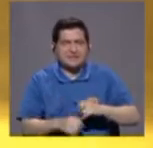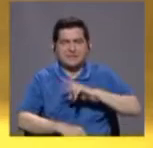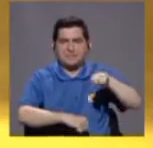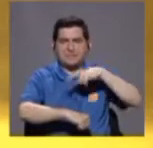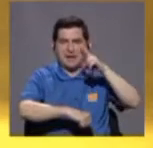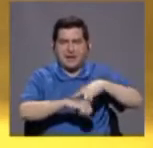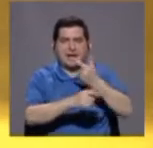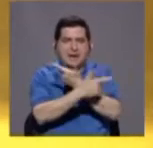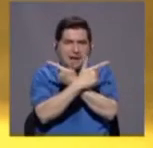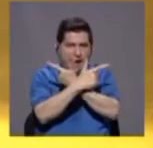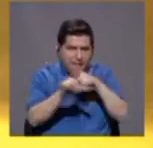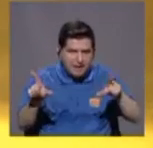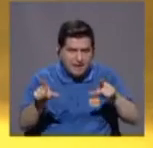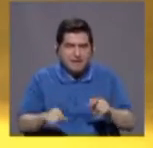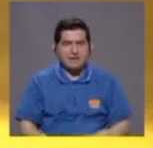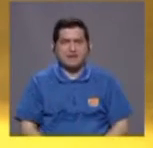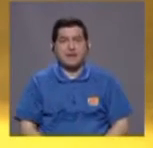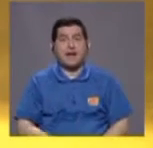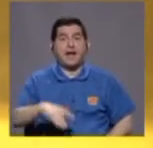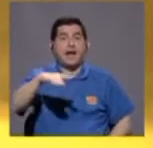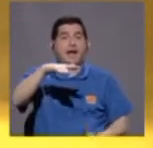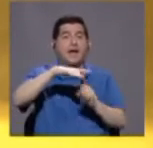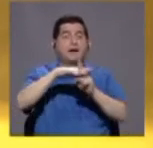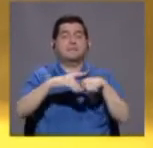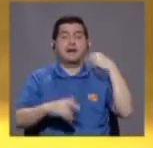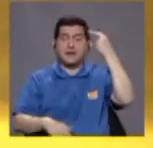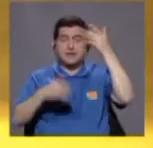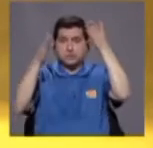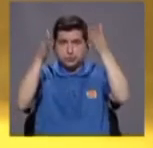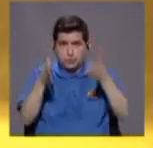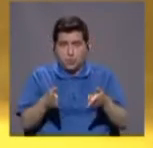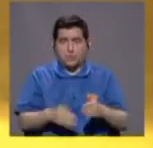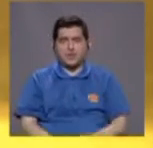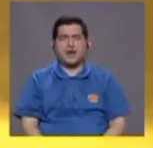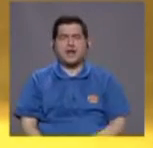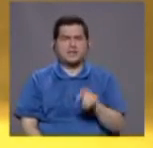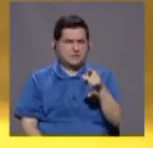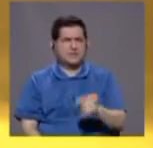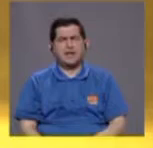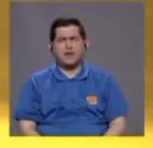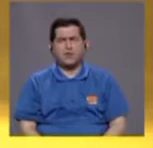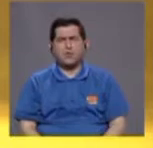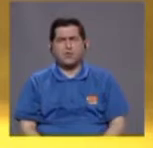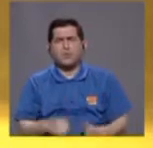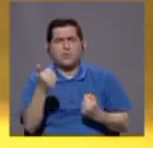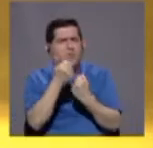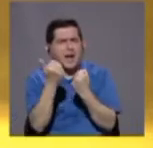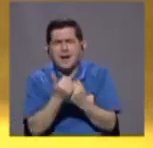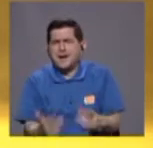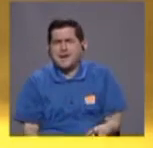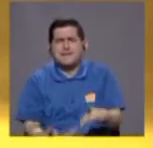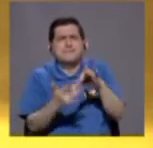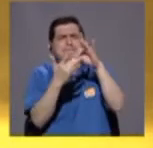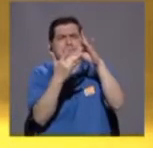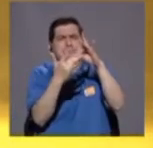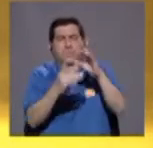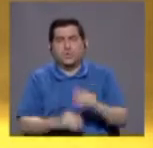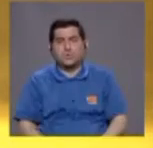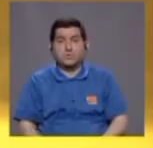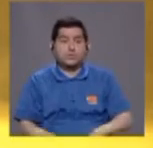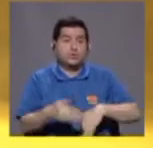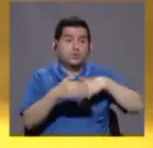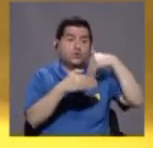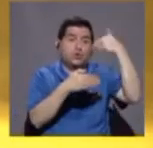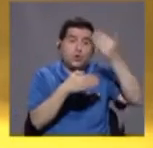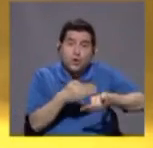Liberal, aparece un gobernante con una simpatía particular hacia uno de los bandos, y luego